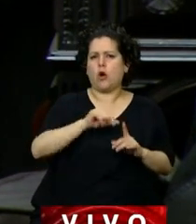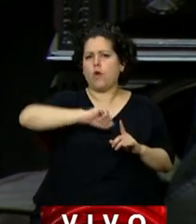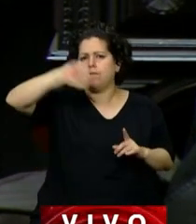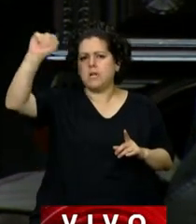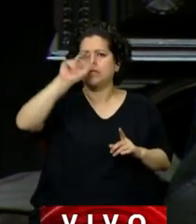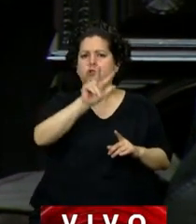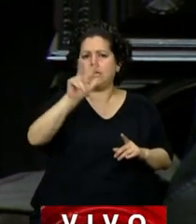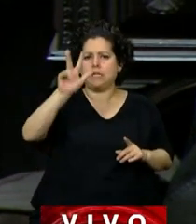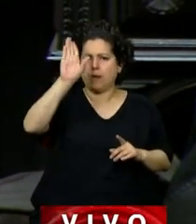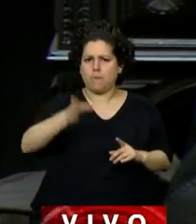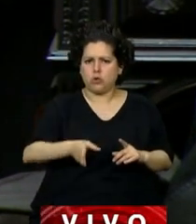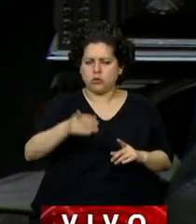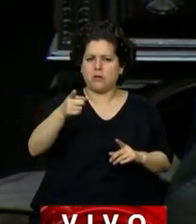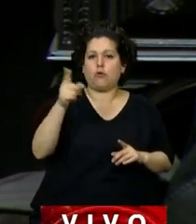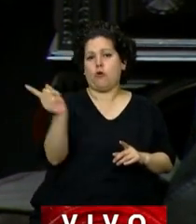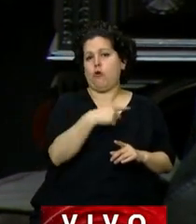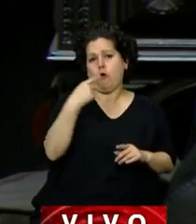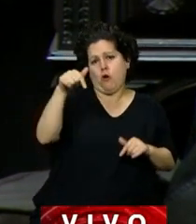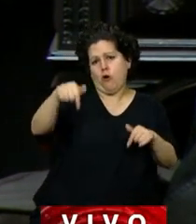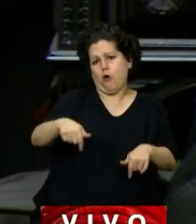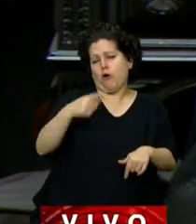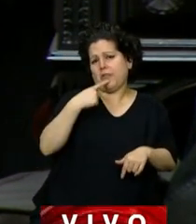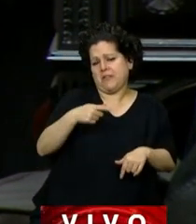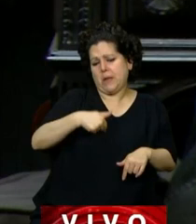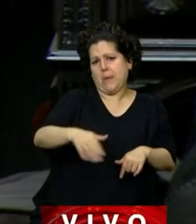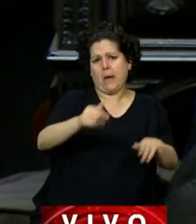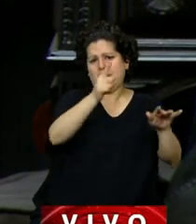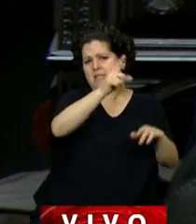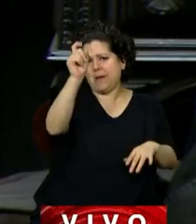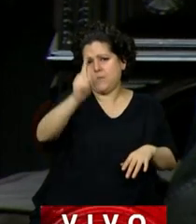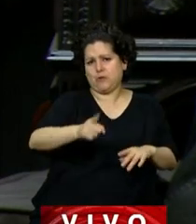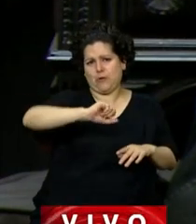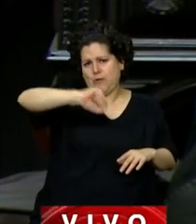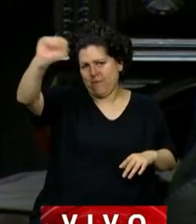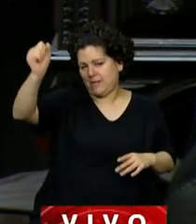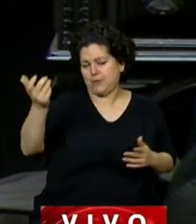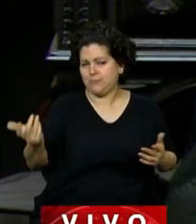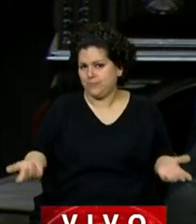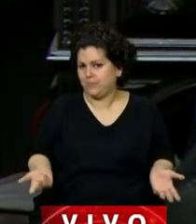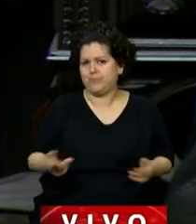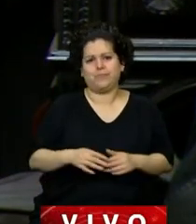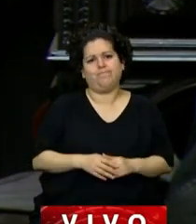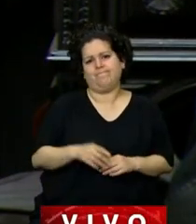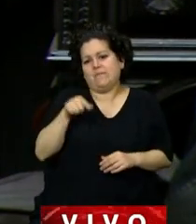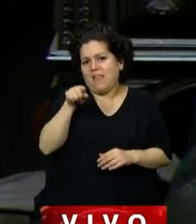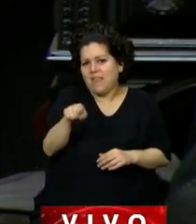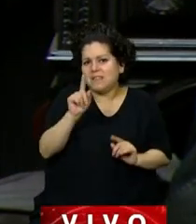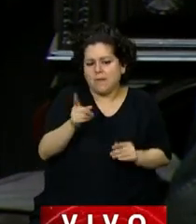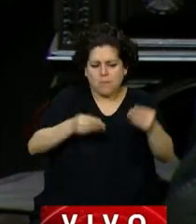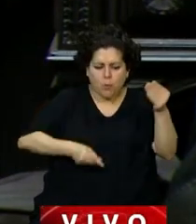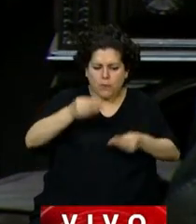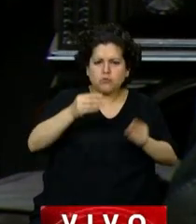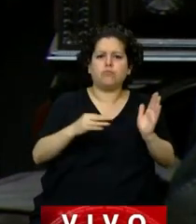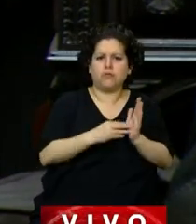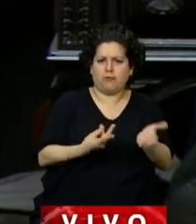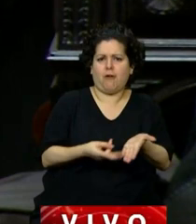del 33%, cuando hoy todos admiten que para fin de año superará el 100%, y nuevamente se hace con este presupuesto